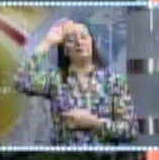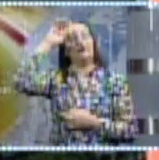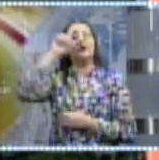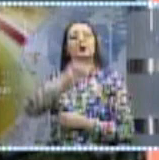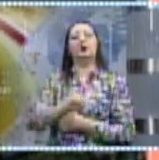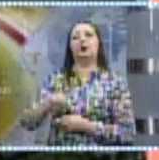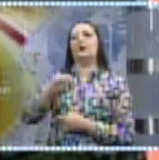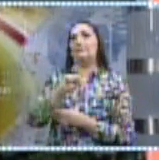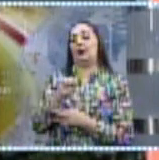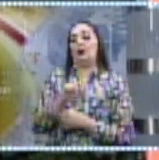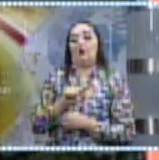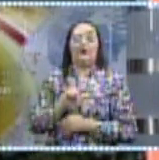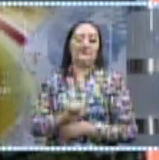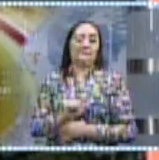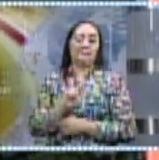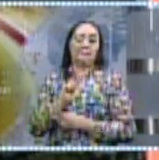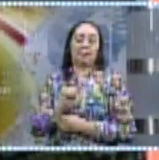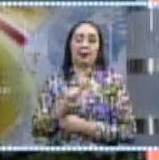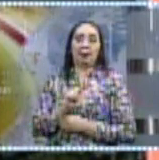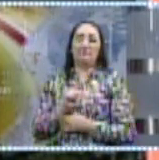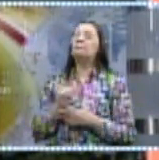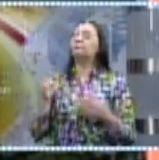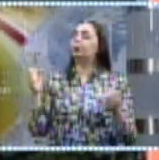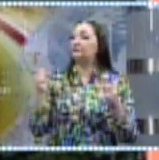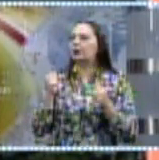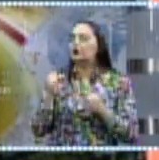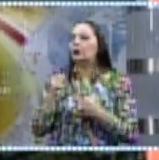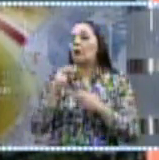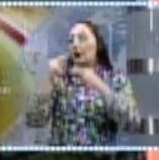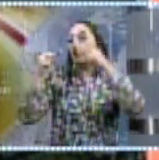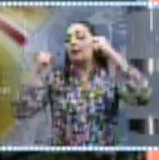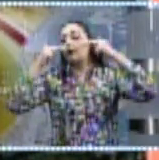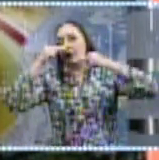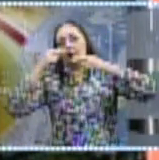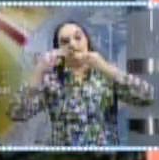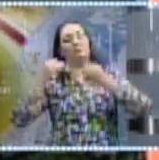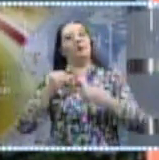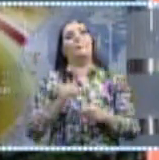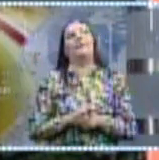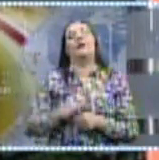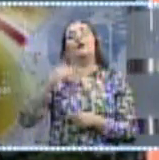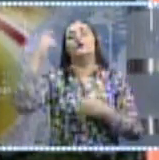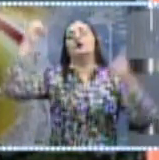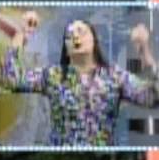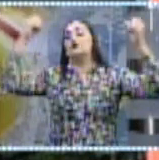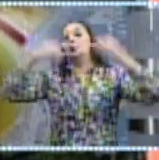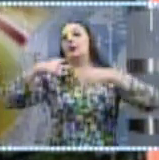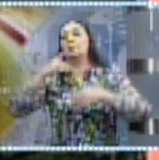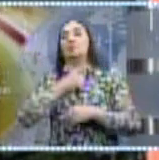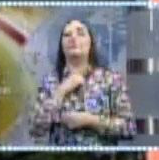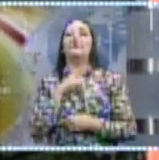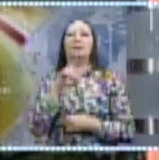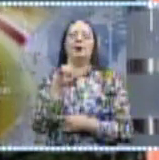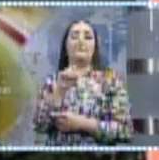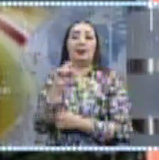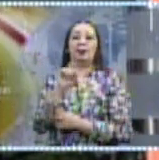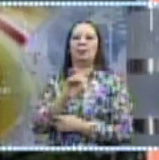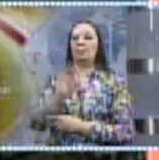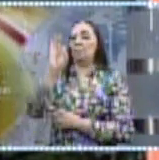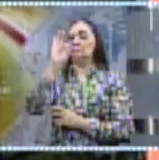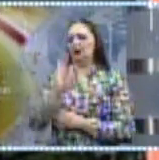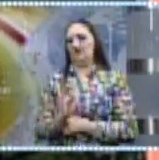sábado mínima de 17 fresco con neblina mayormente nublado la probabilidad de lluvia solamente de un 20%